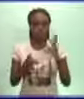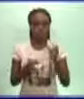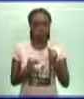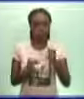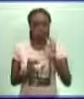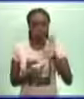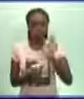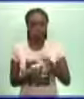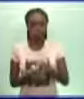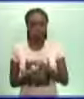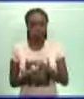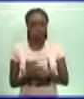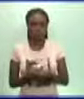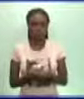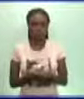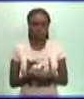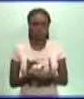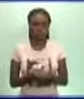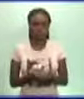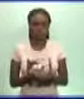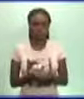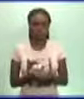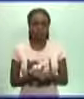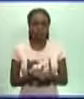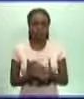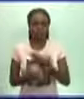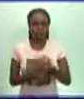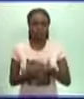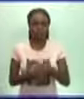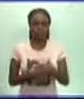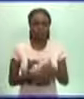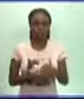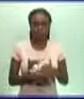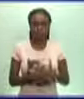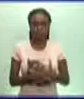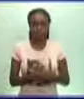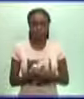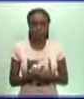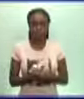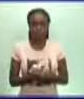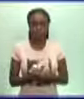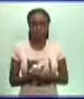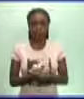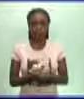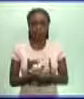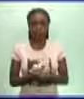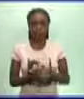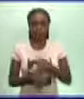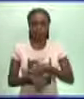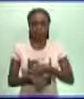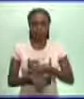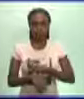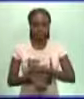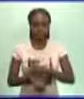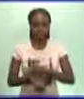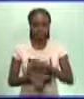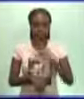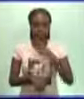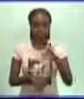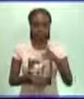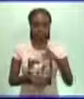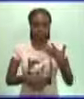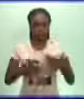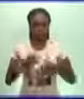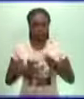afirmación, psíquicamente de modo, más de cantidad y allá de tiempo. Te ofrezco un breve tiempo para que completes